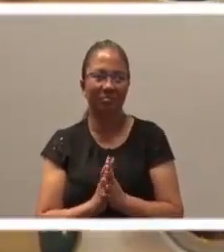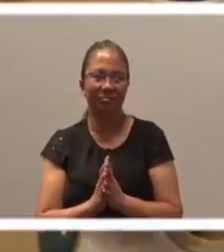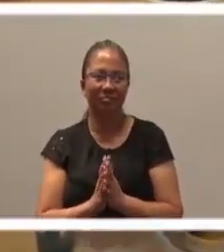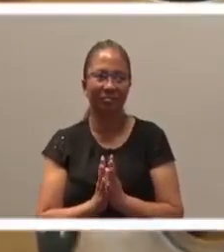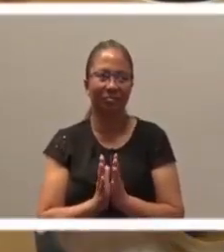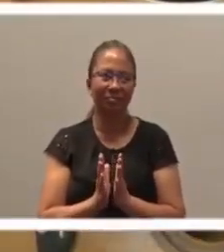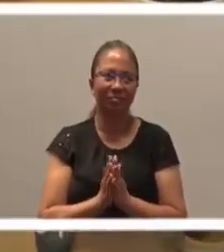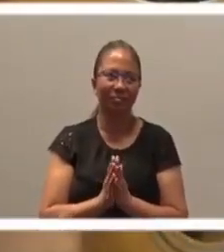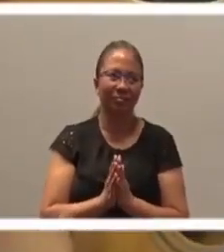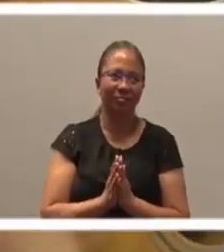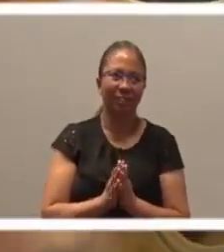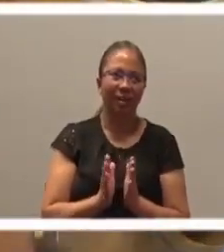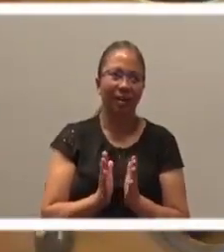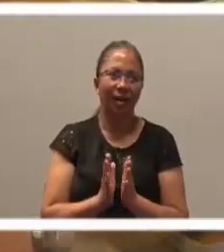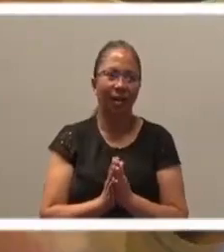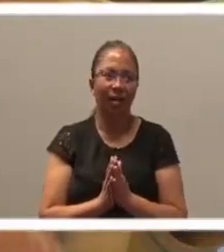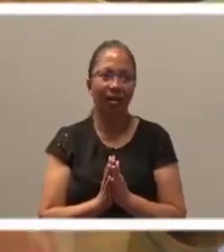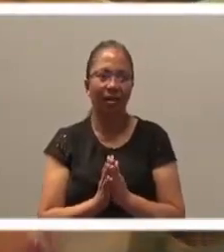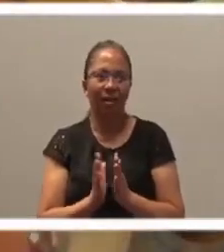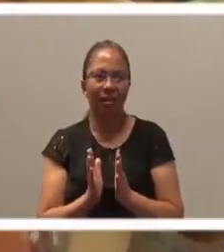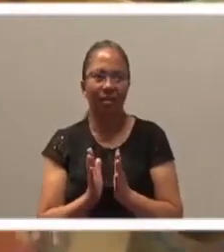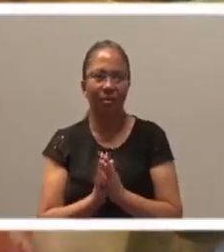Aleluya,